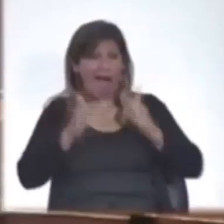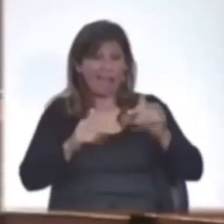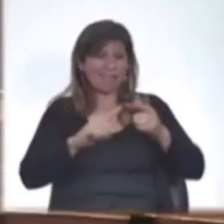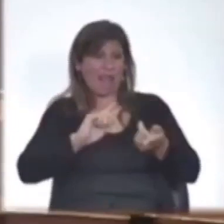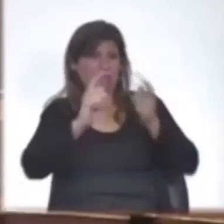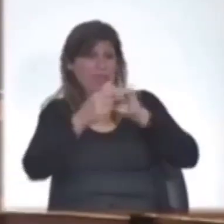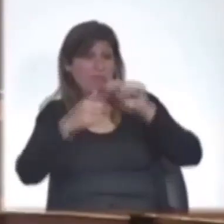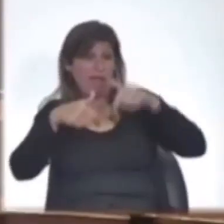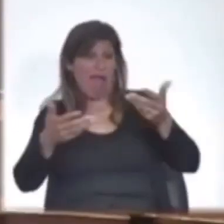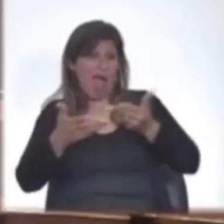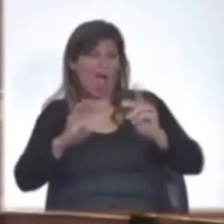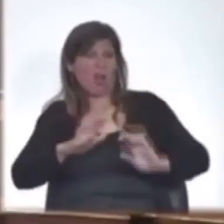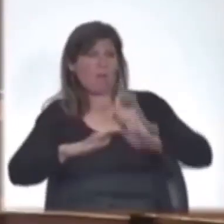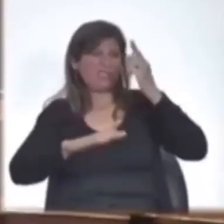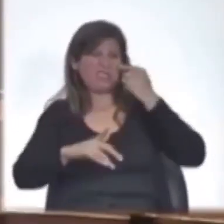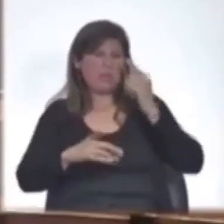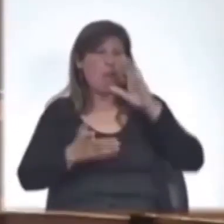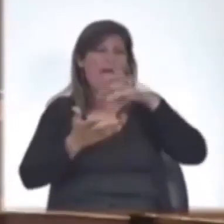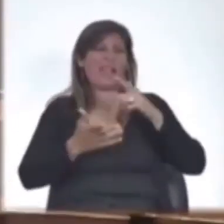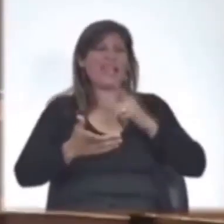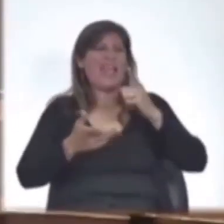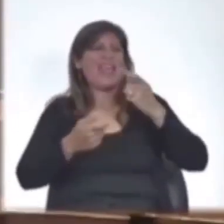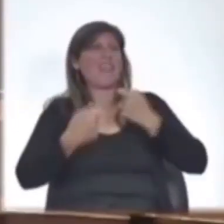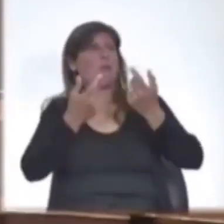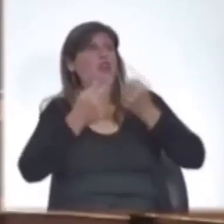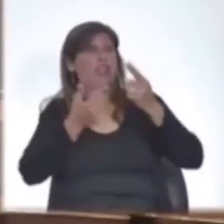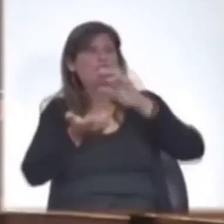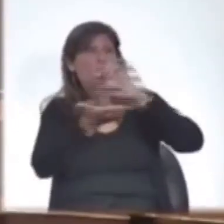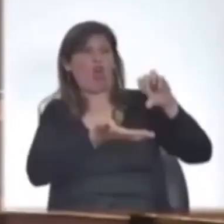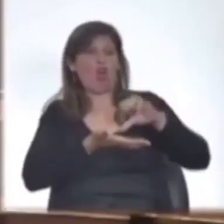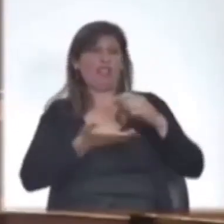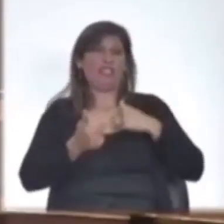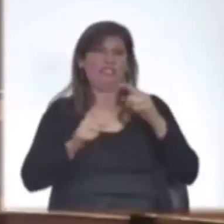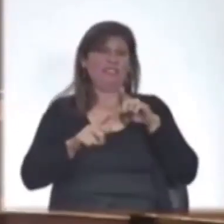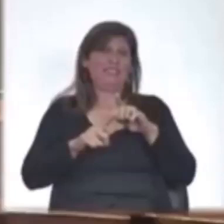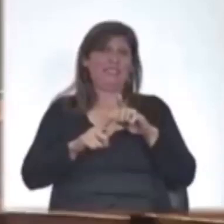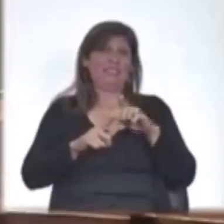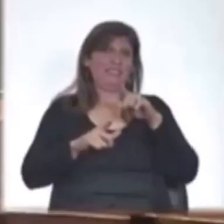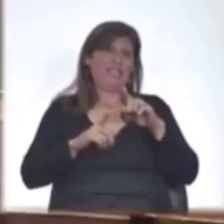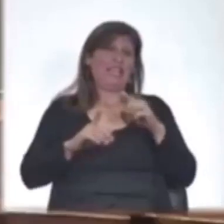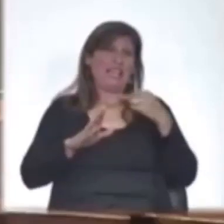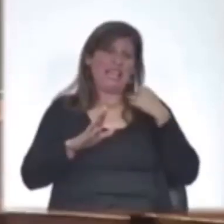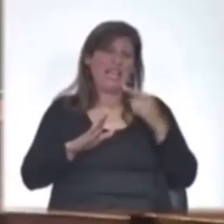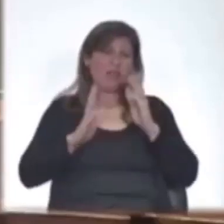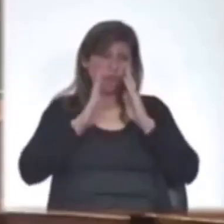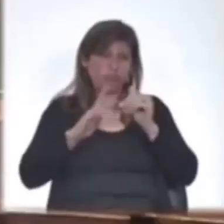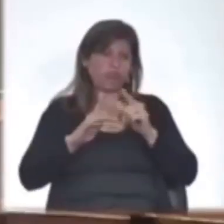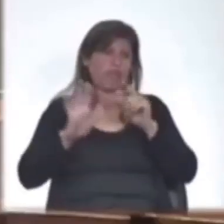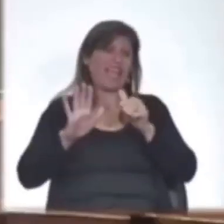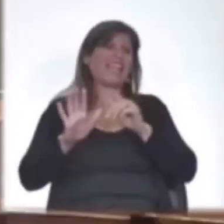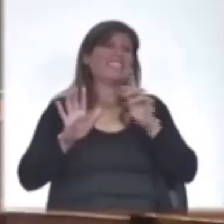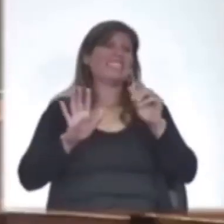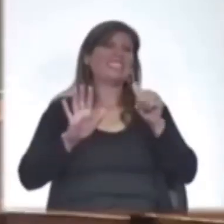muy importante decirlo y sentirnos parte de este proyecto. Hubo diferencias con lo que fue en la